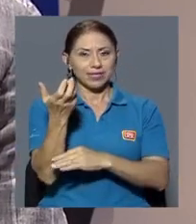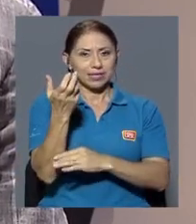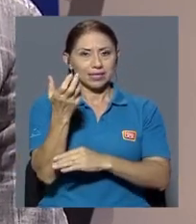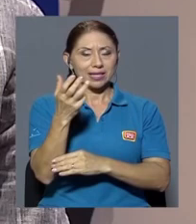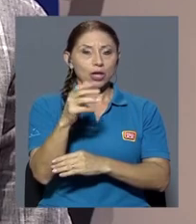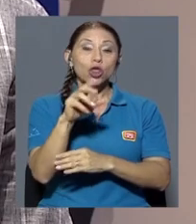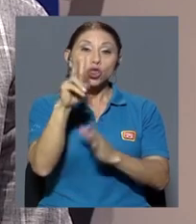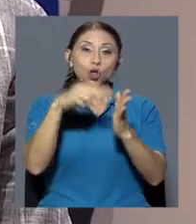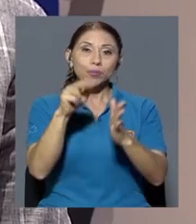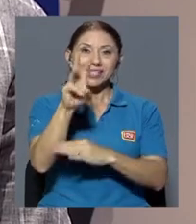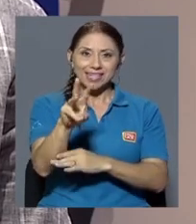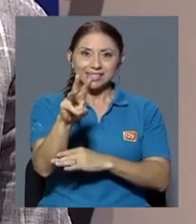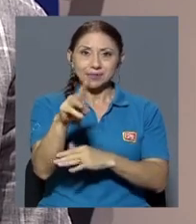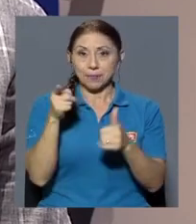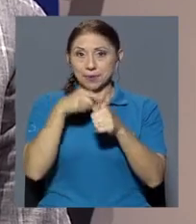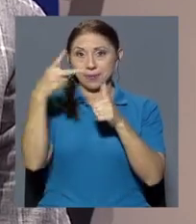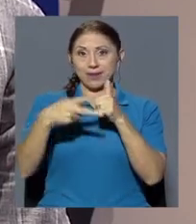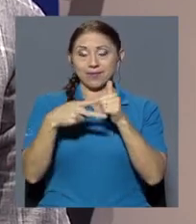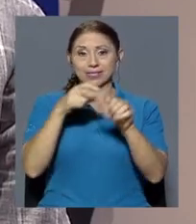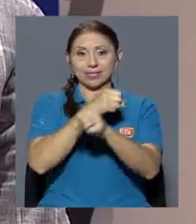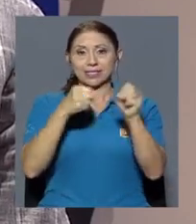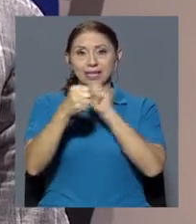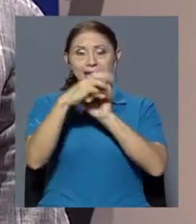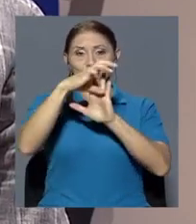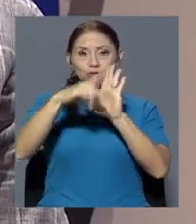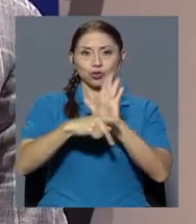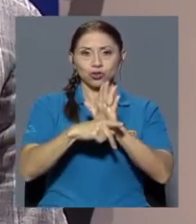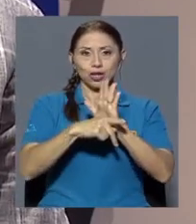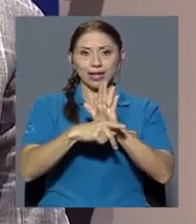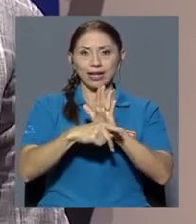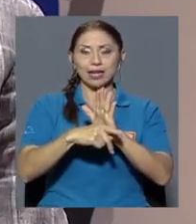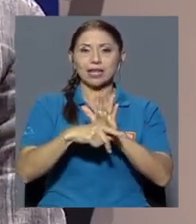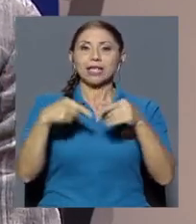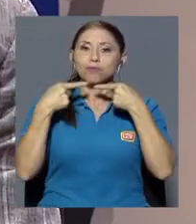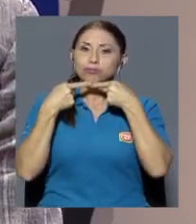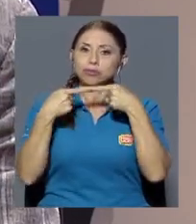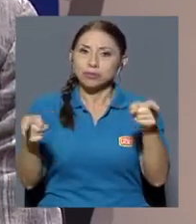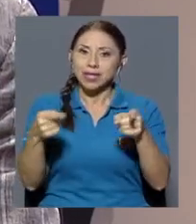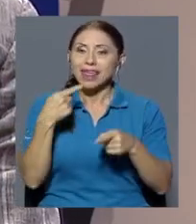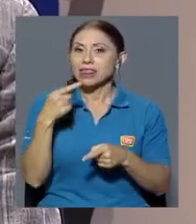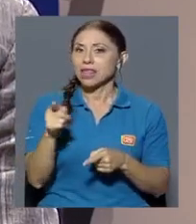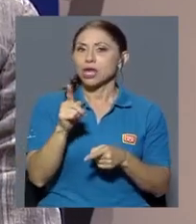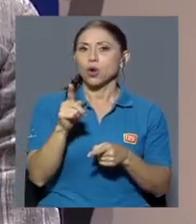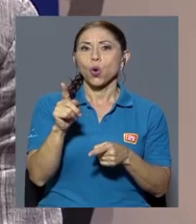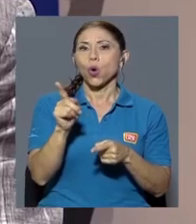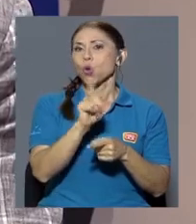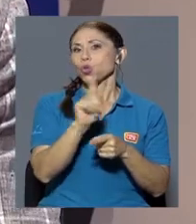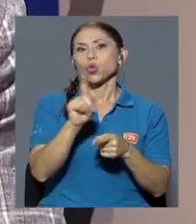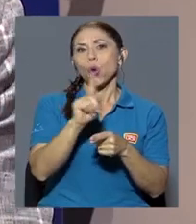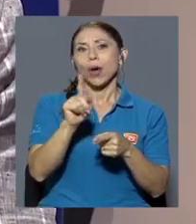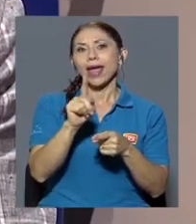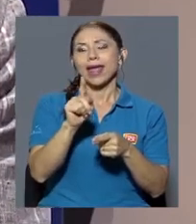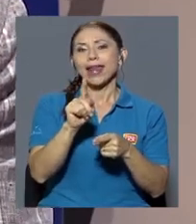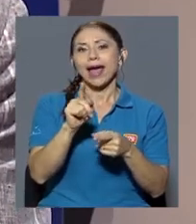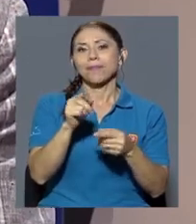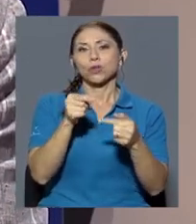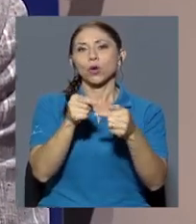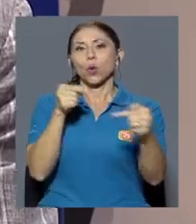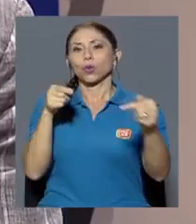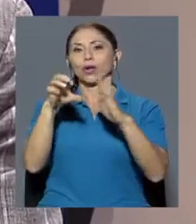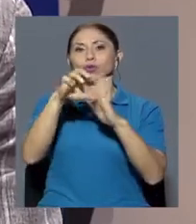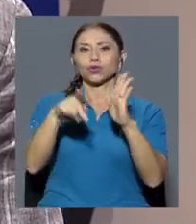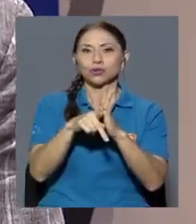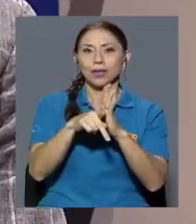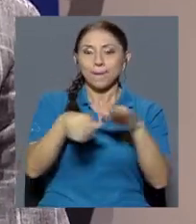sala constitucional donde declaró que no era inconstitucional el matrimonio entre que el matrimonio estudias exclusión